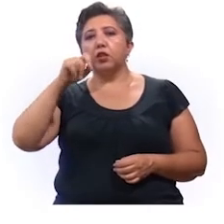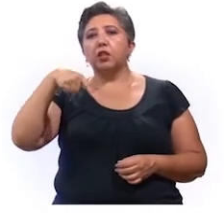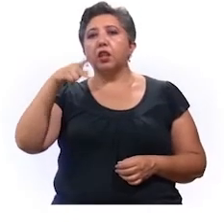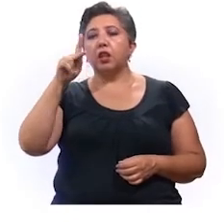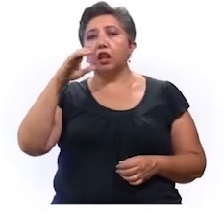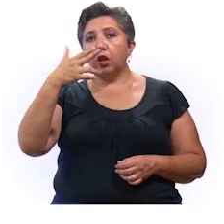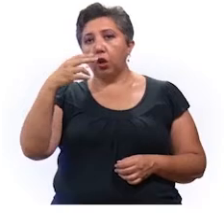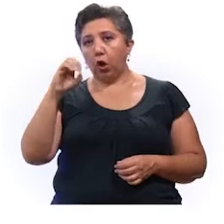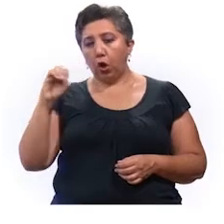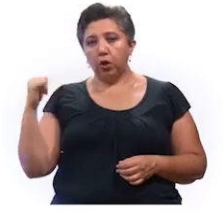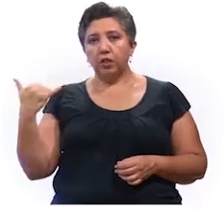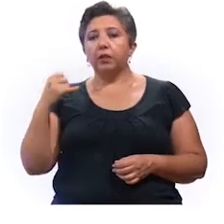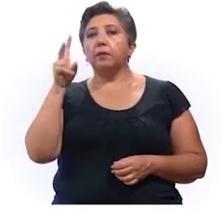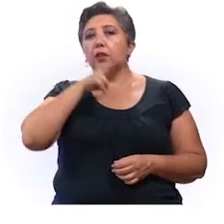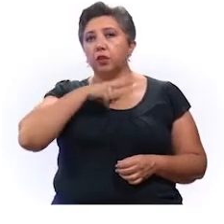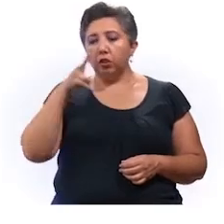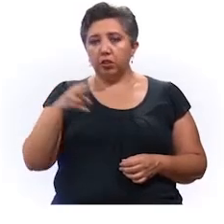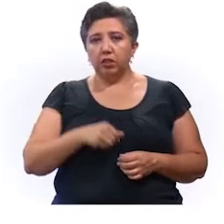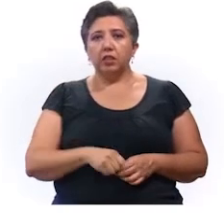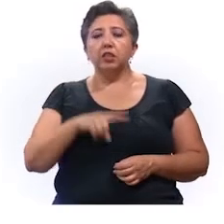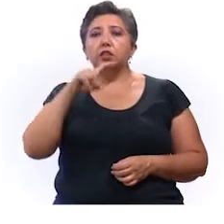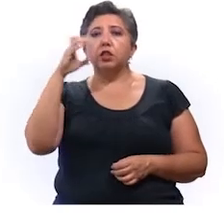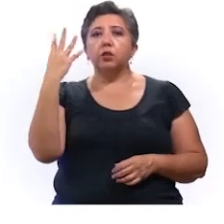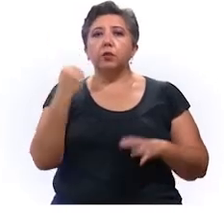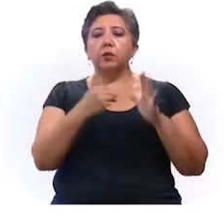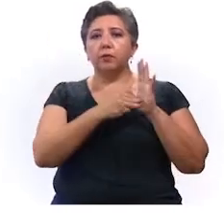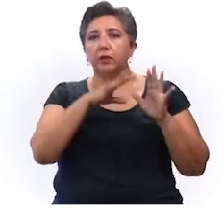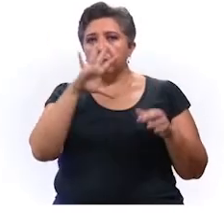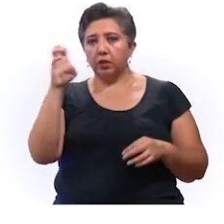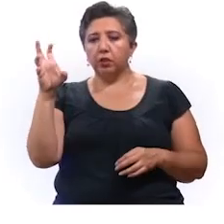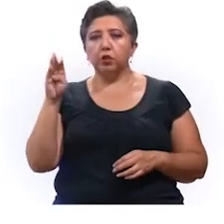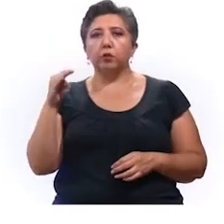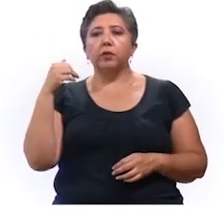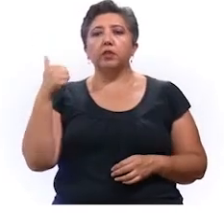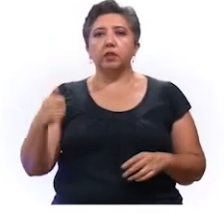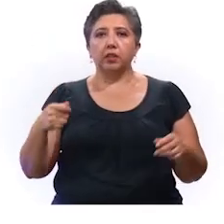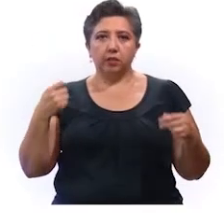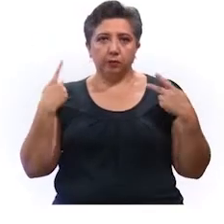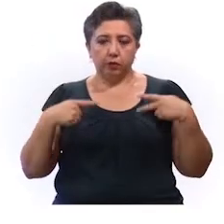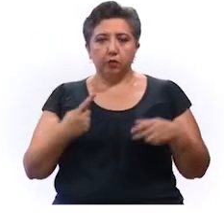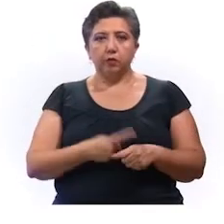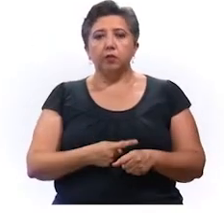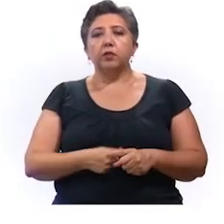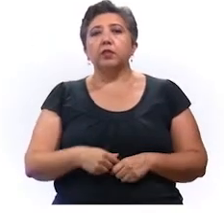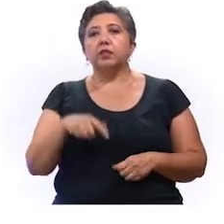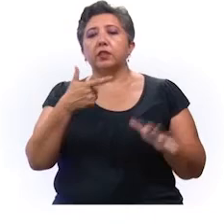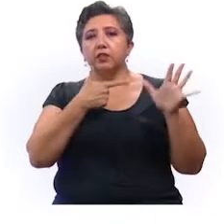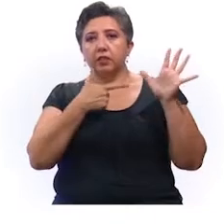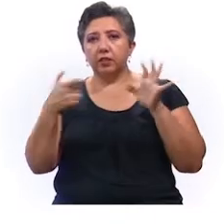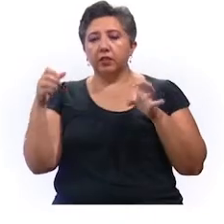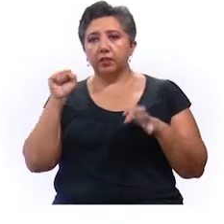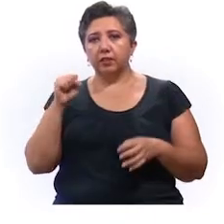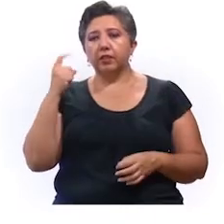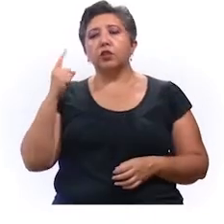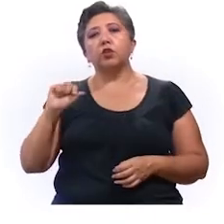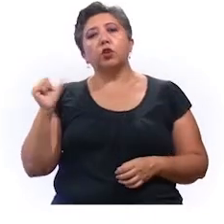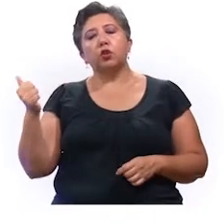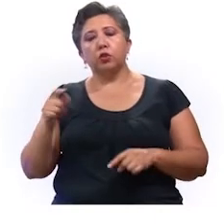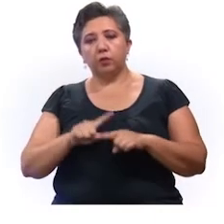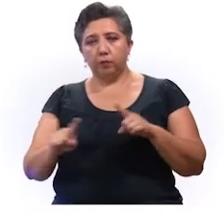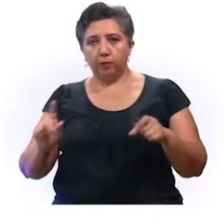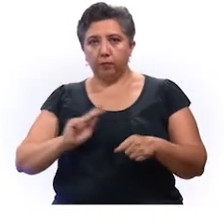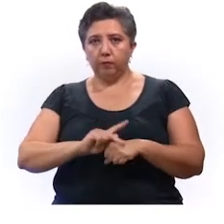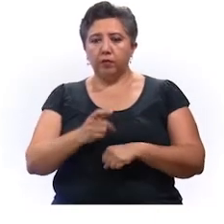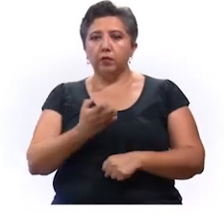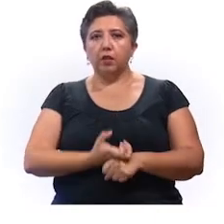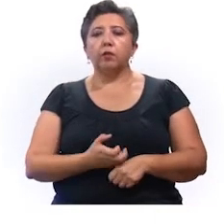Tecó, Maxcanú y Valladolid. De los 109.596 casos positivos, 761